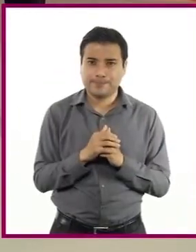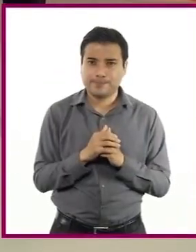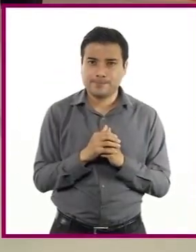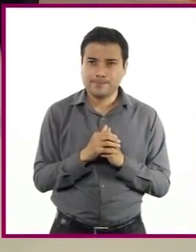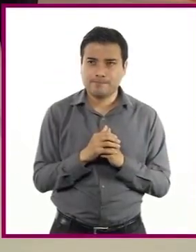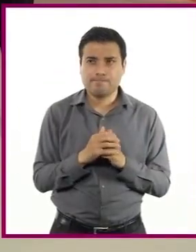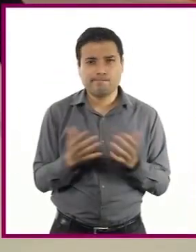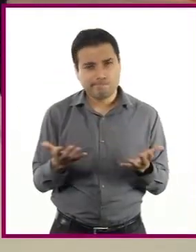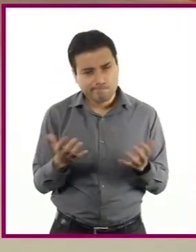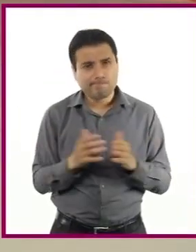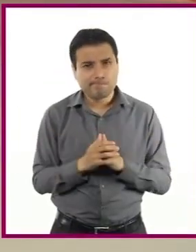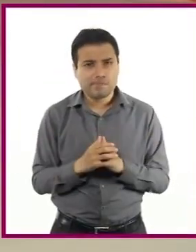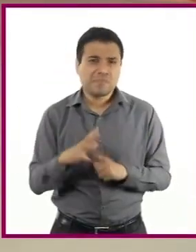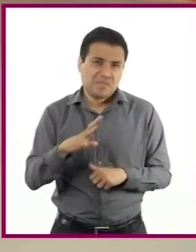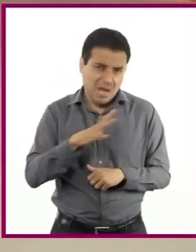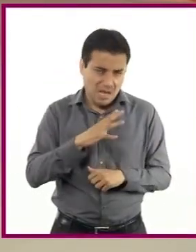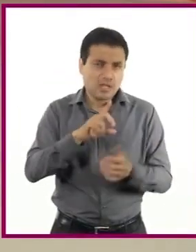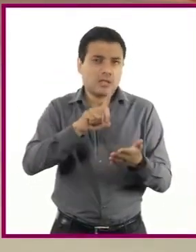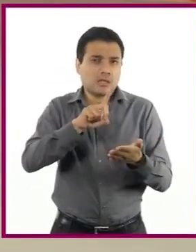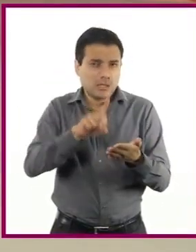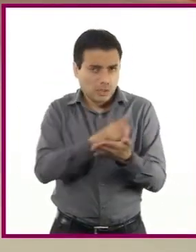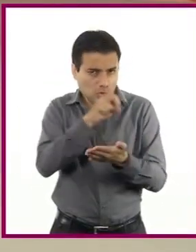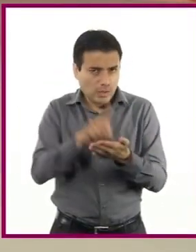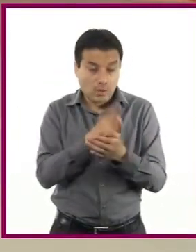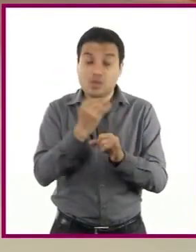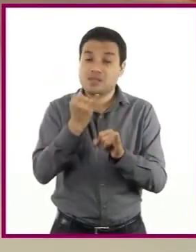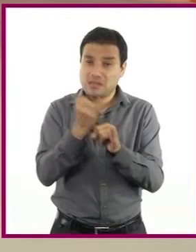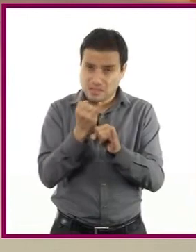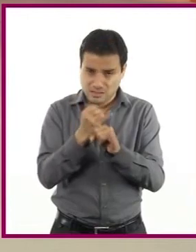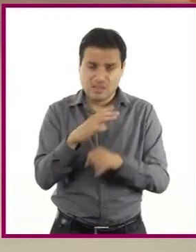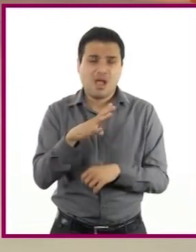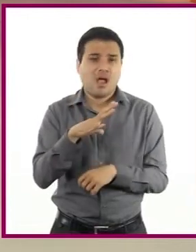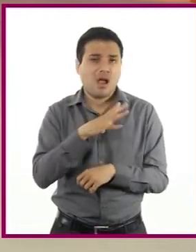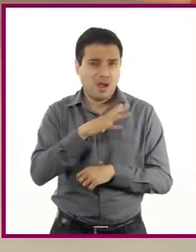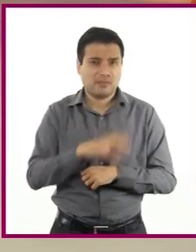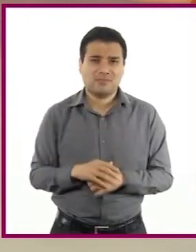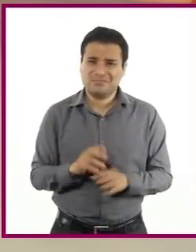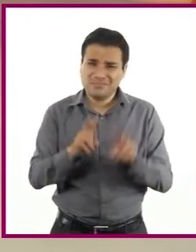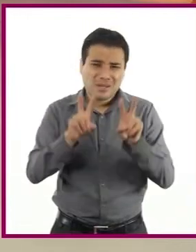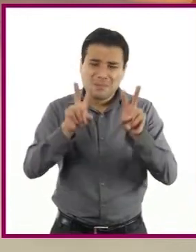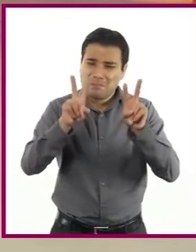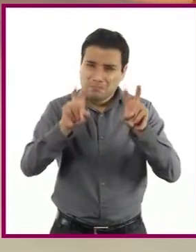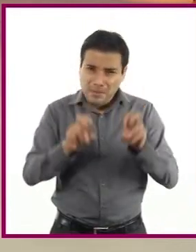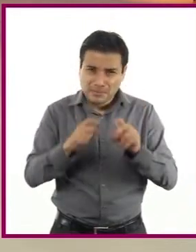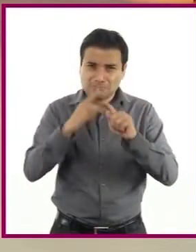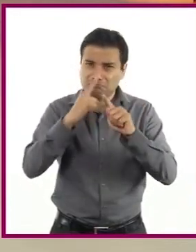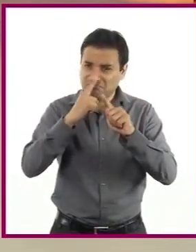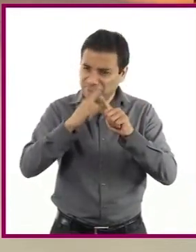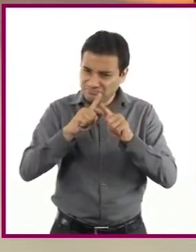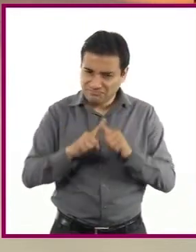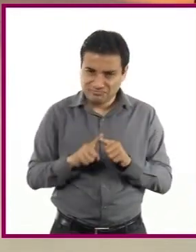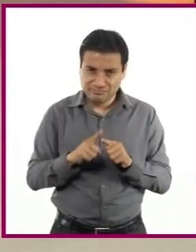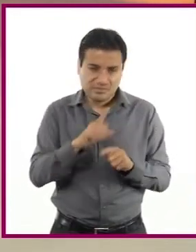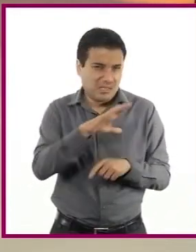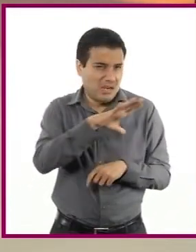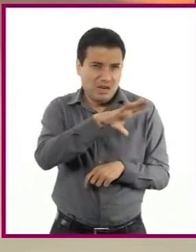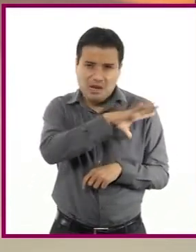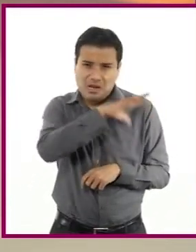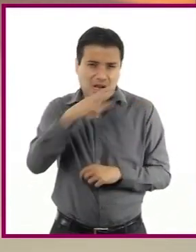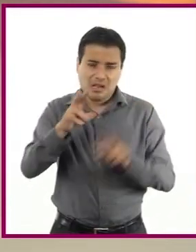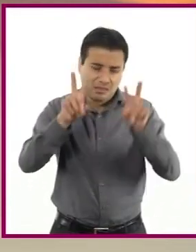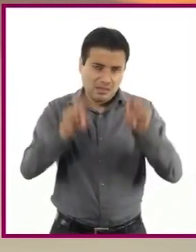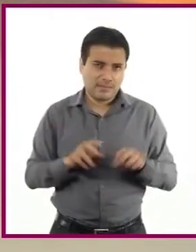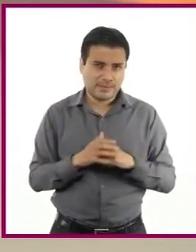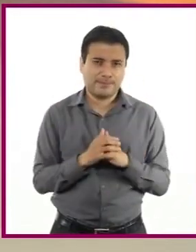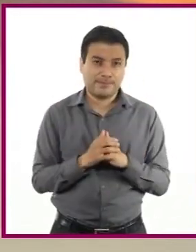Hay enciclopedias virtuales muy completas, con información confiable de temas generales. Hay